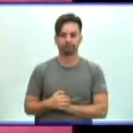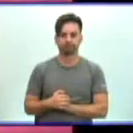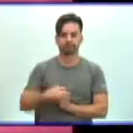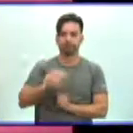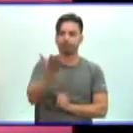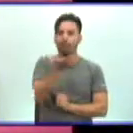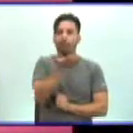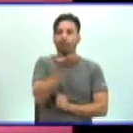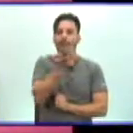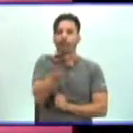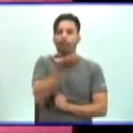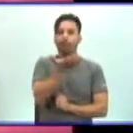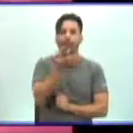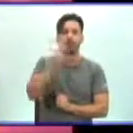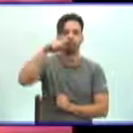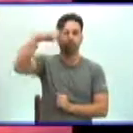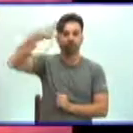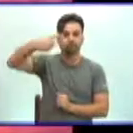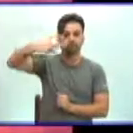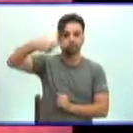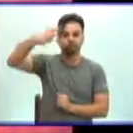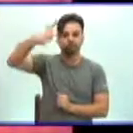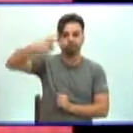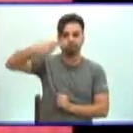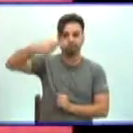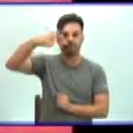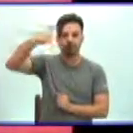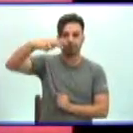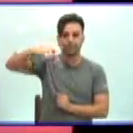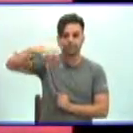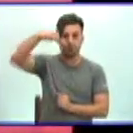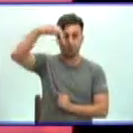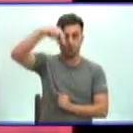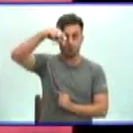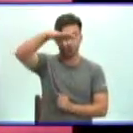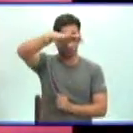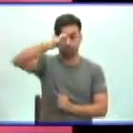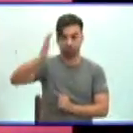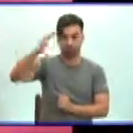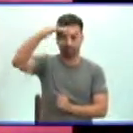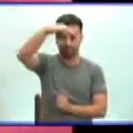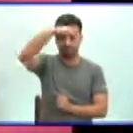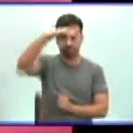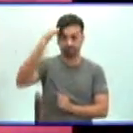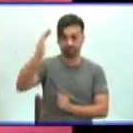húmedas. Esto genera 3 motores de aire circulante.